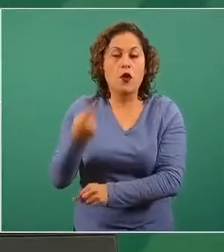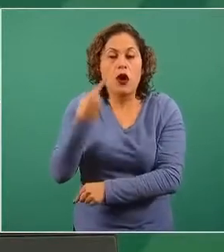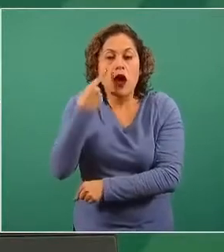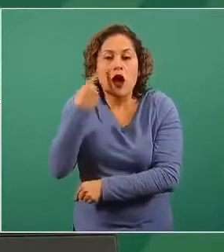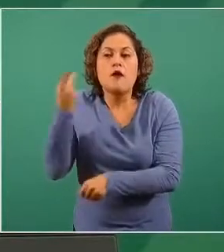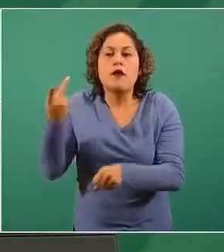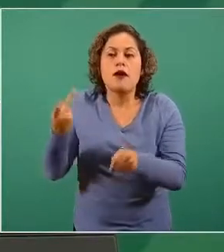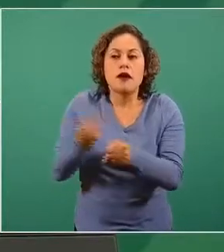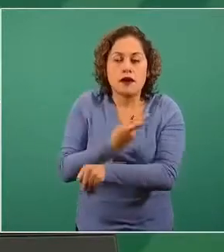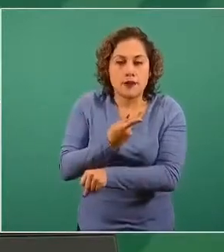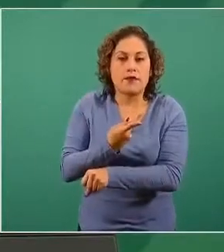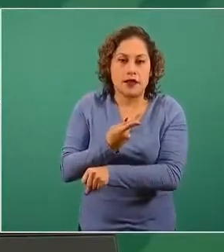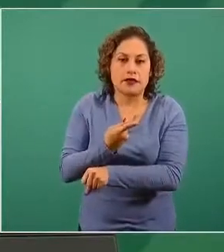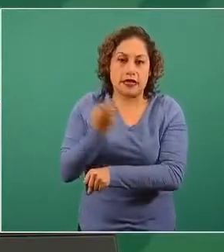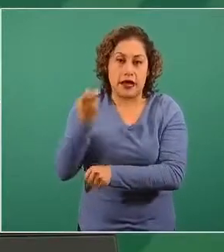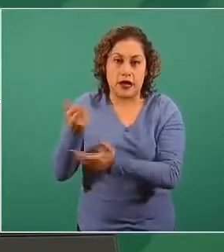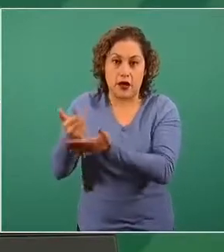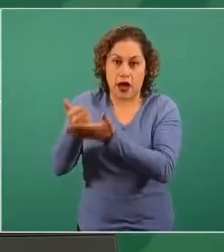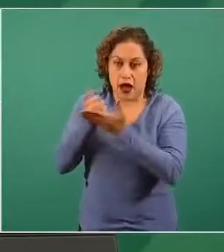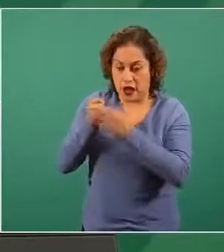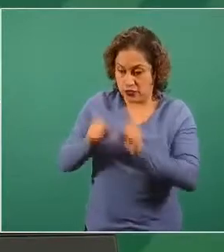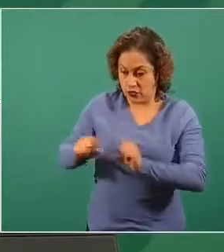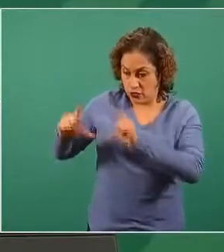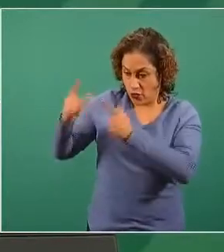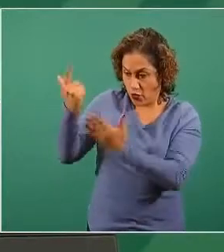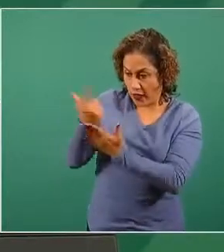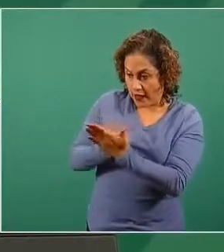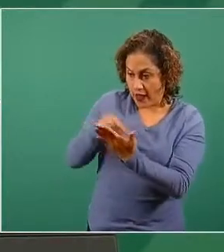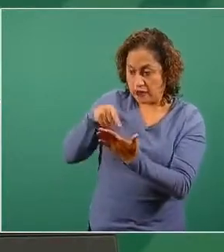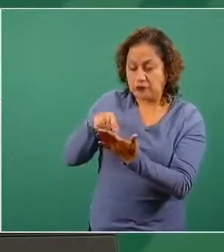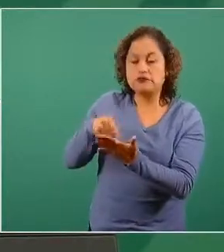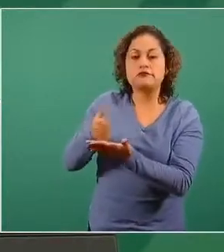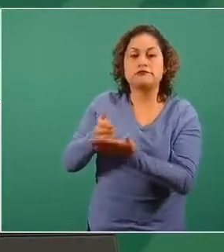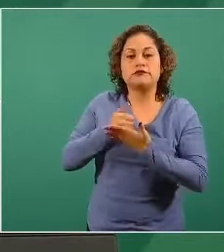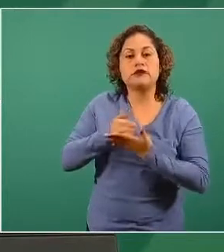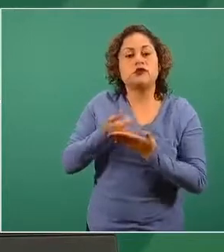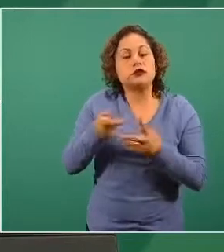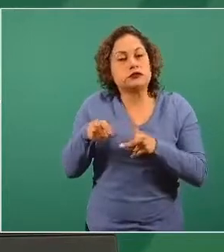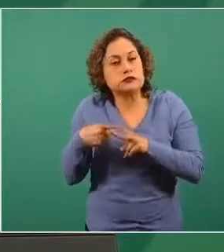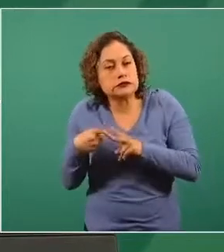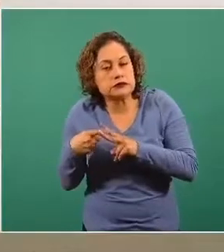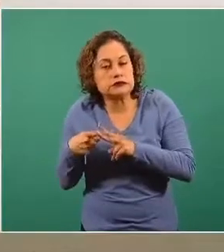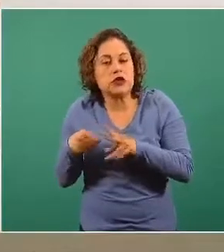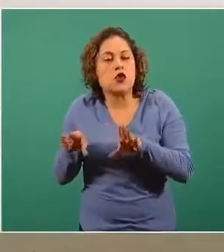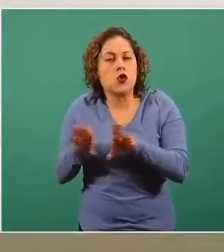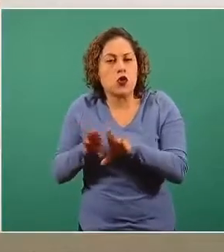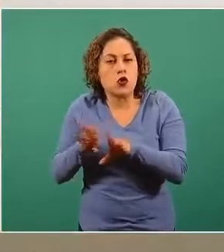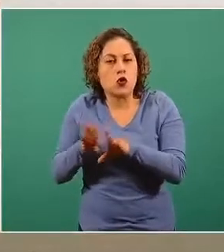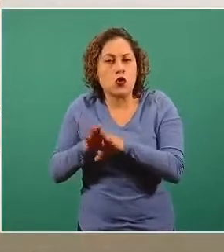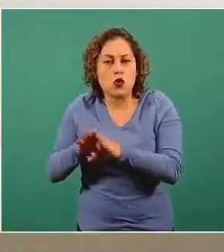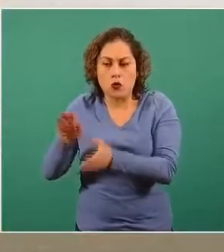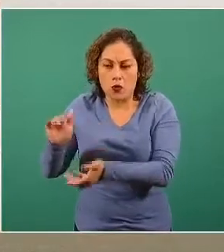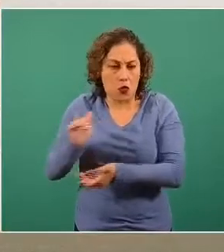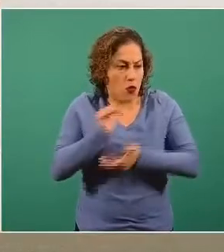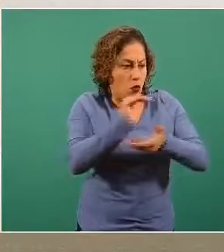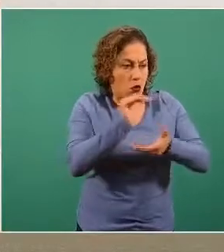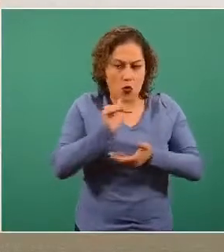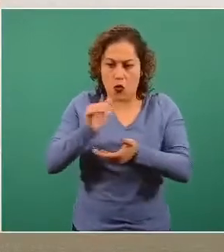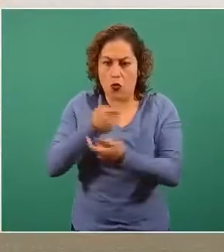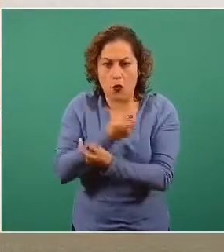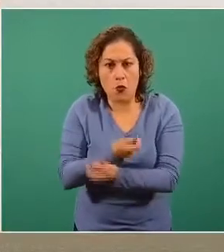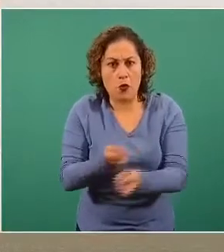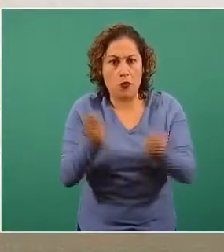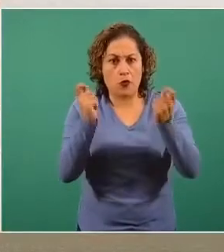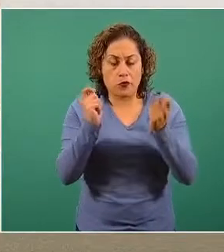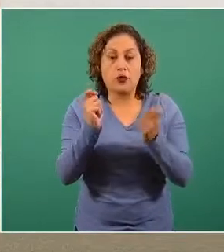ayuda muchísimo para planear, entre otras cosas, no solo la distribución de la vacuna por